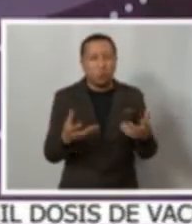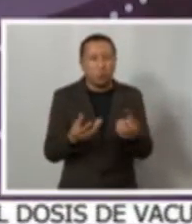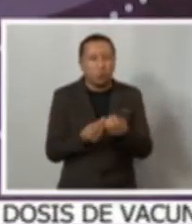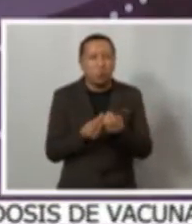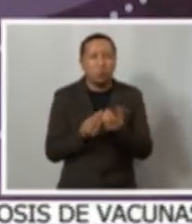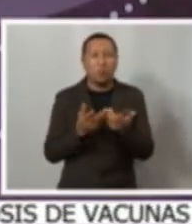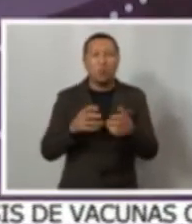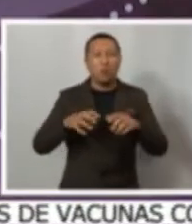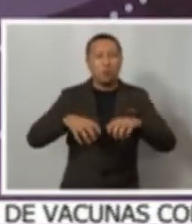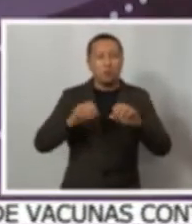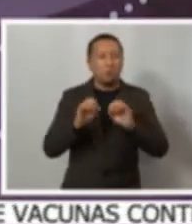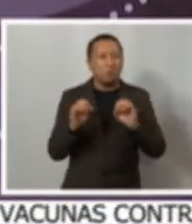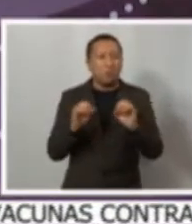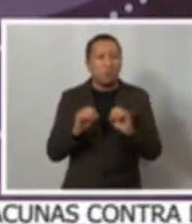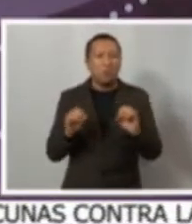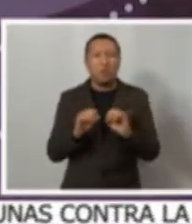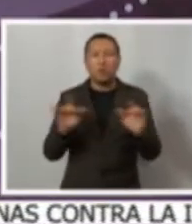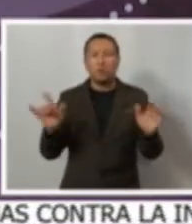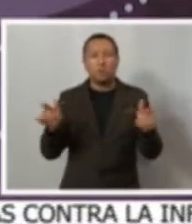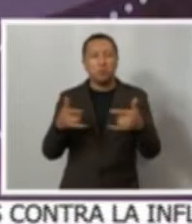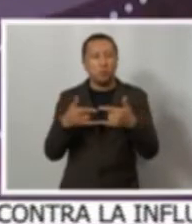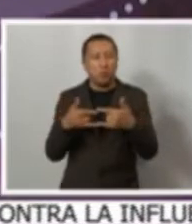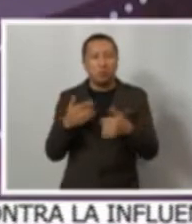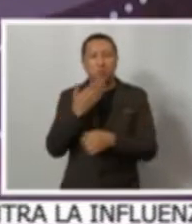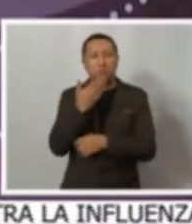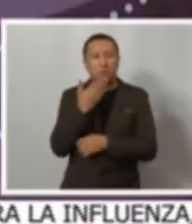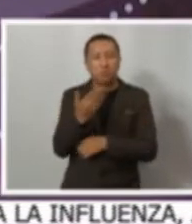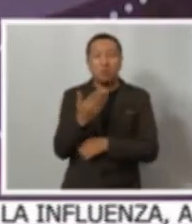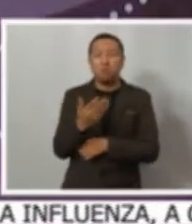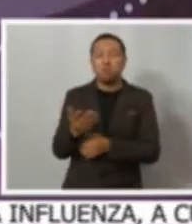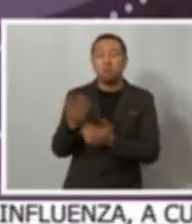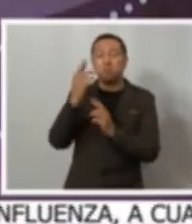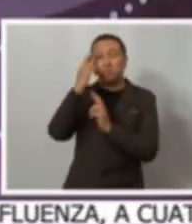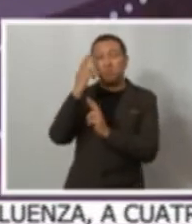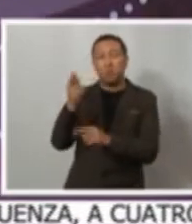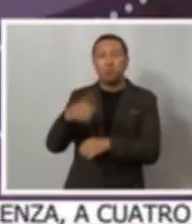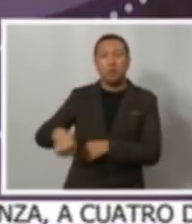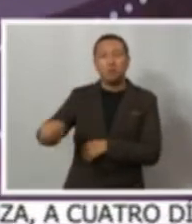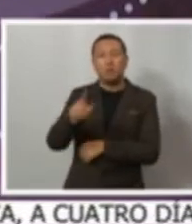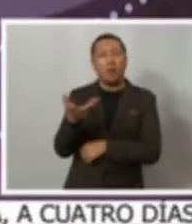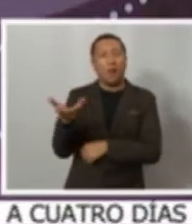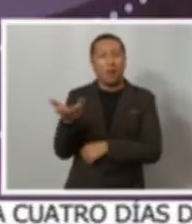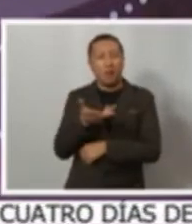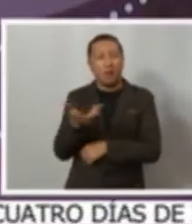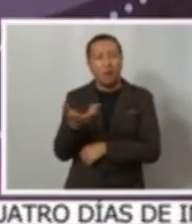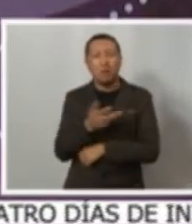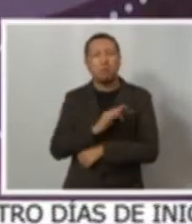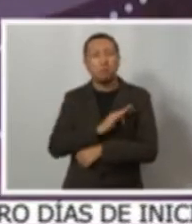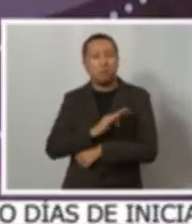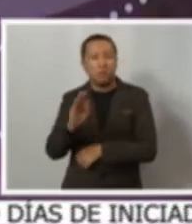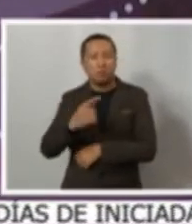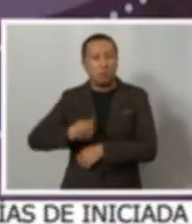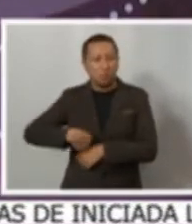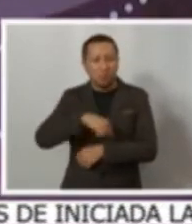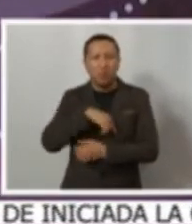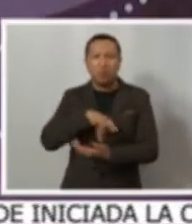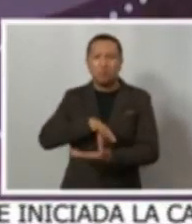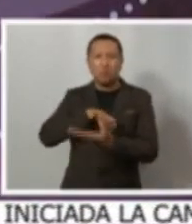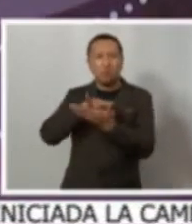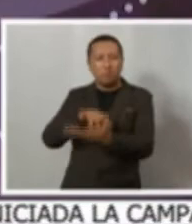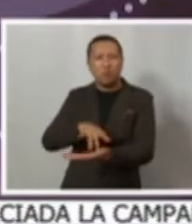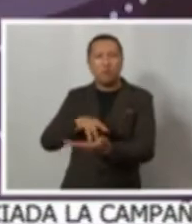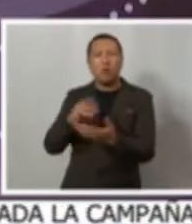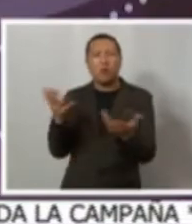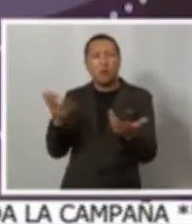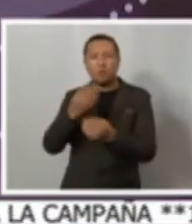cerrado, pues sin duda ayuda. Reconocimiento a quienes realizan estas acciones, pueden, pero también hay que sumarlos para poder alimentar a